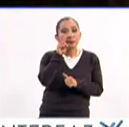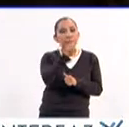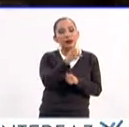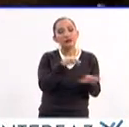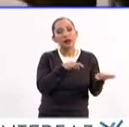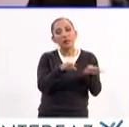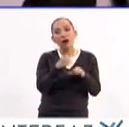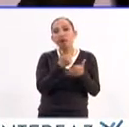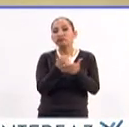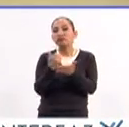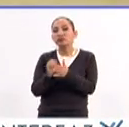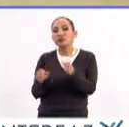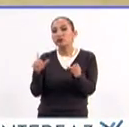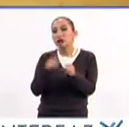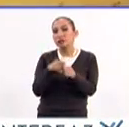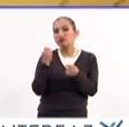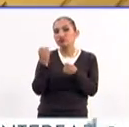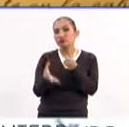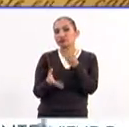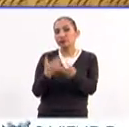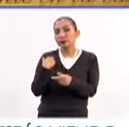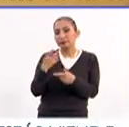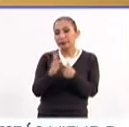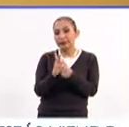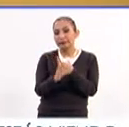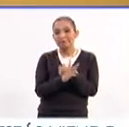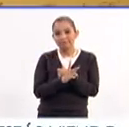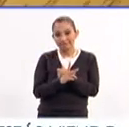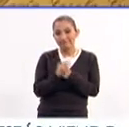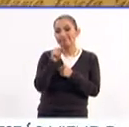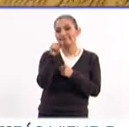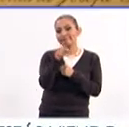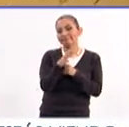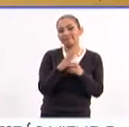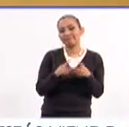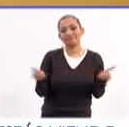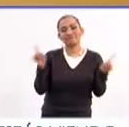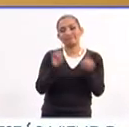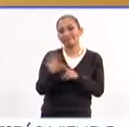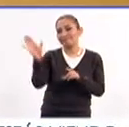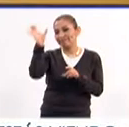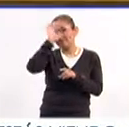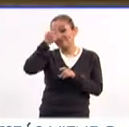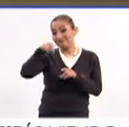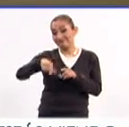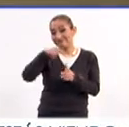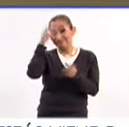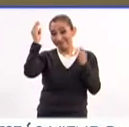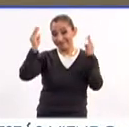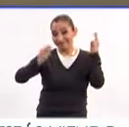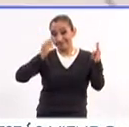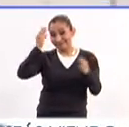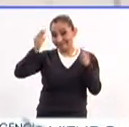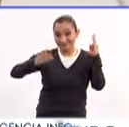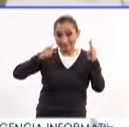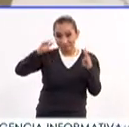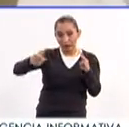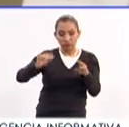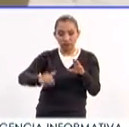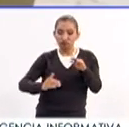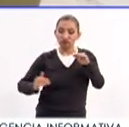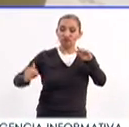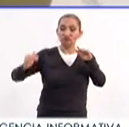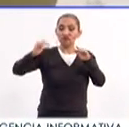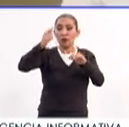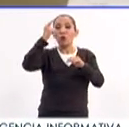quehacer social y su contribución a la nación. A través de una amplia oferta cultural, este recinto museográfico se posiciona como